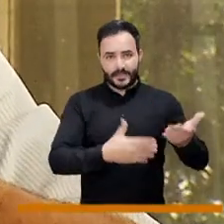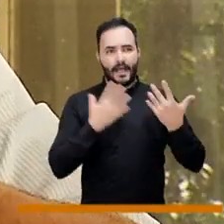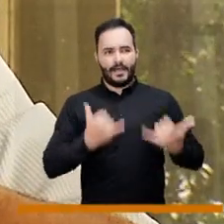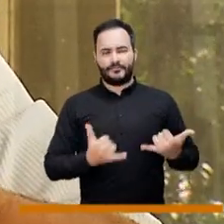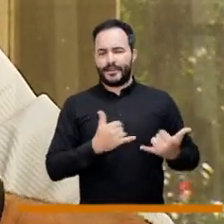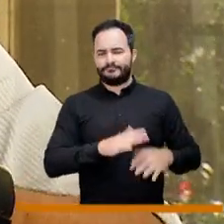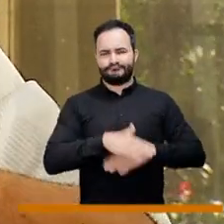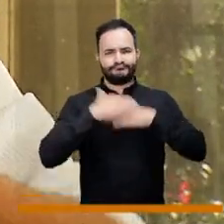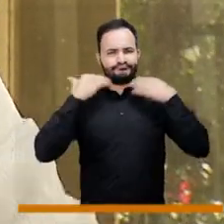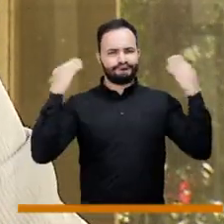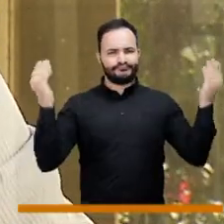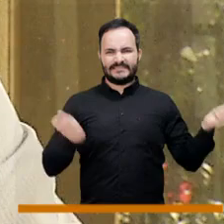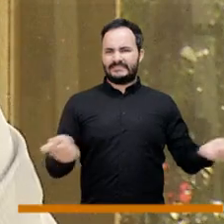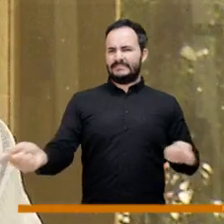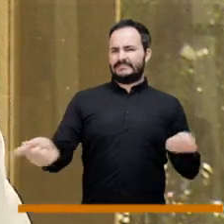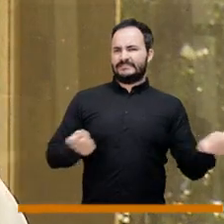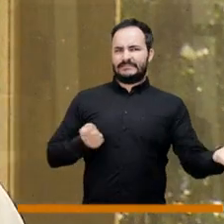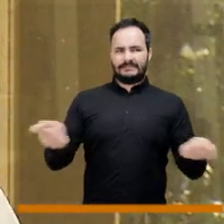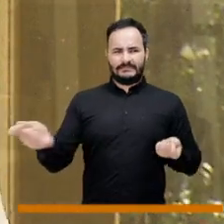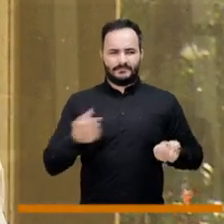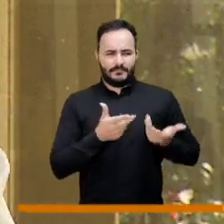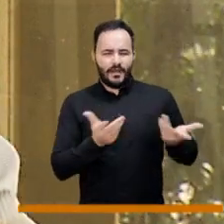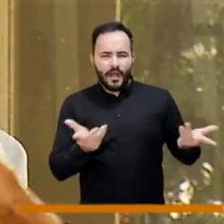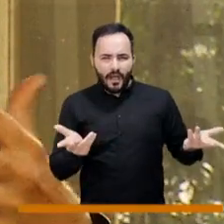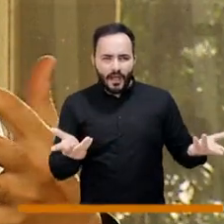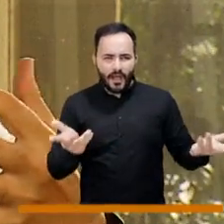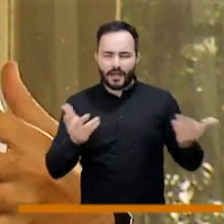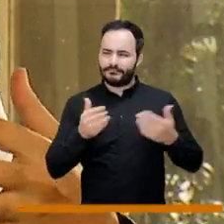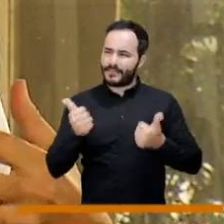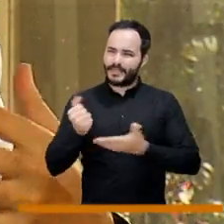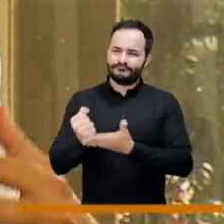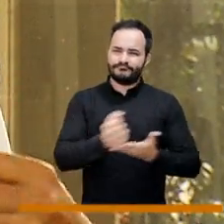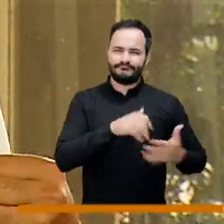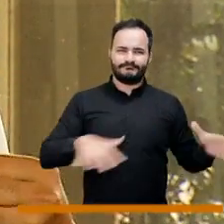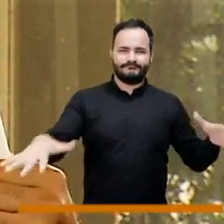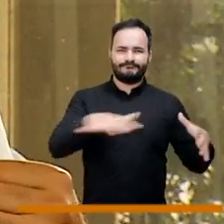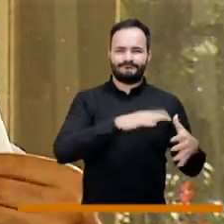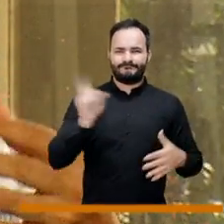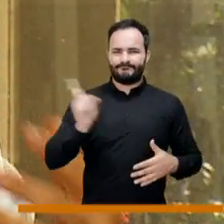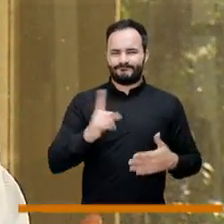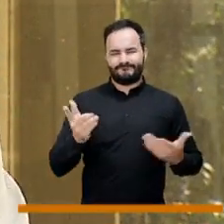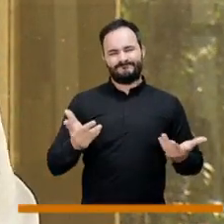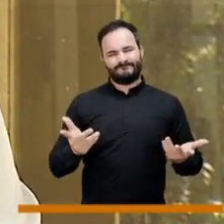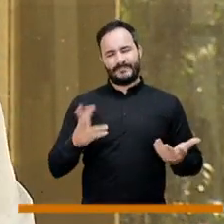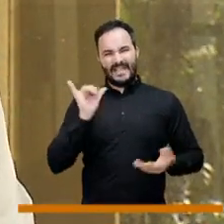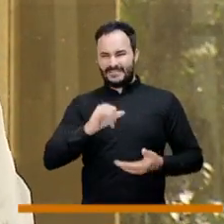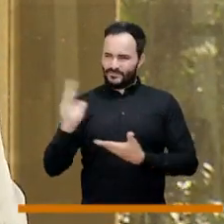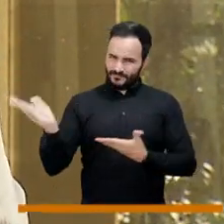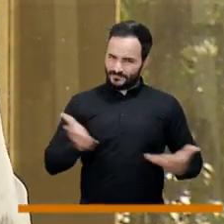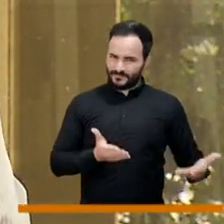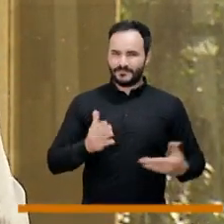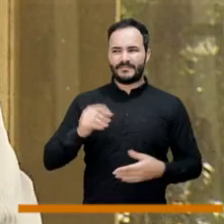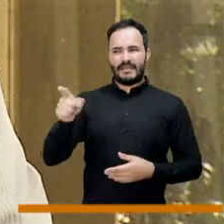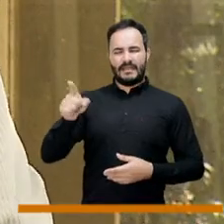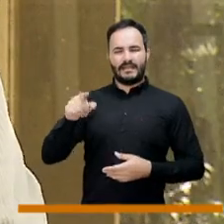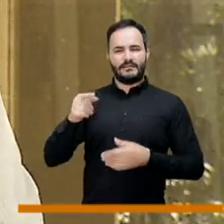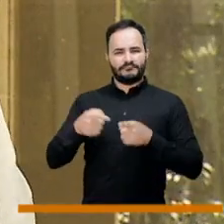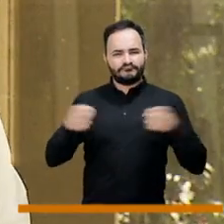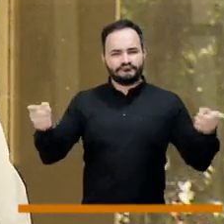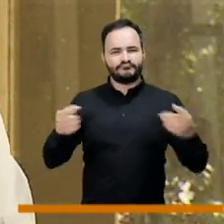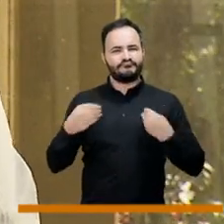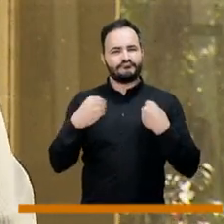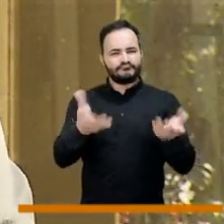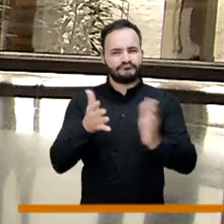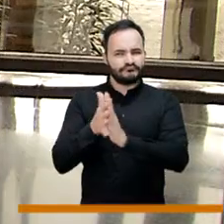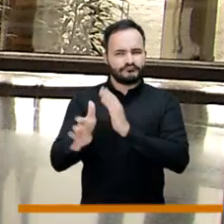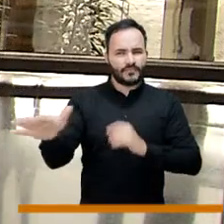el régimen se sostiene a sangre y fuego. Yo por eso quería invitar a Luis para que nos contara y compartiera con nuestros amigos acá